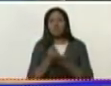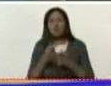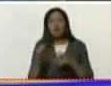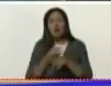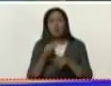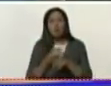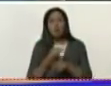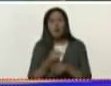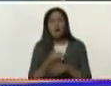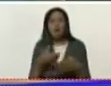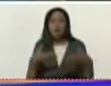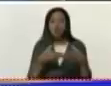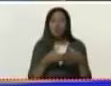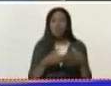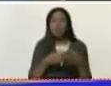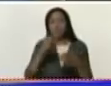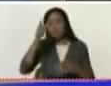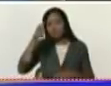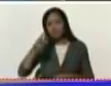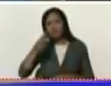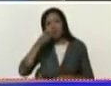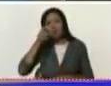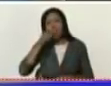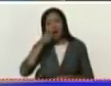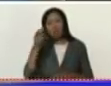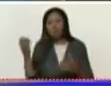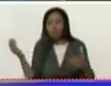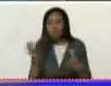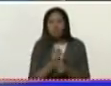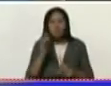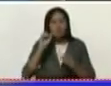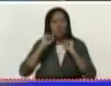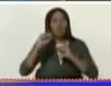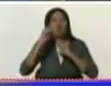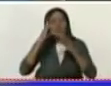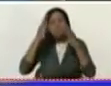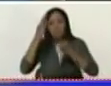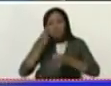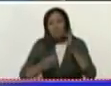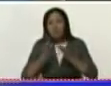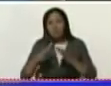de seguridad lo puedan capturar pronto. Esta persona